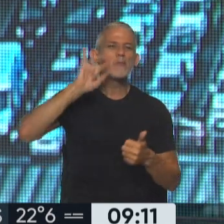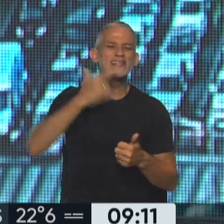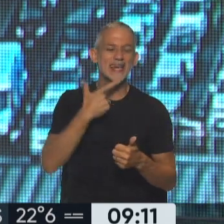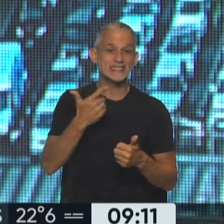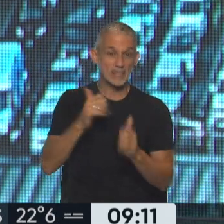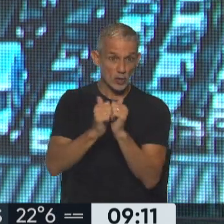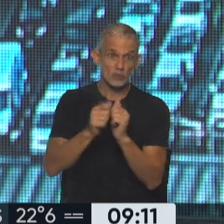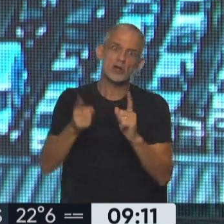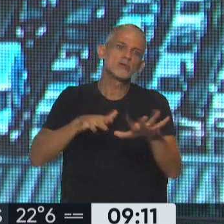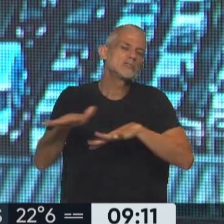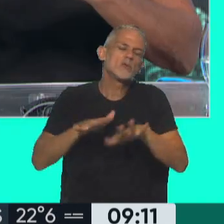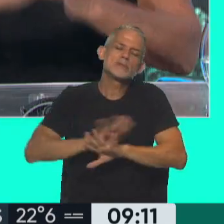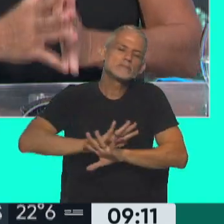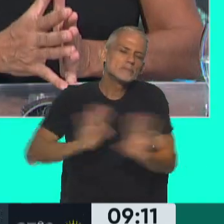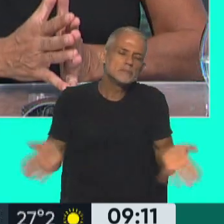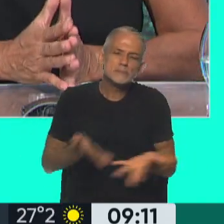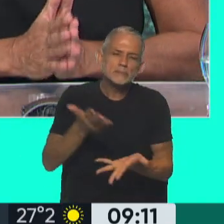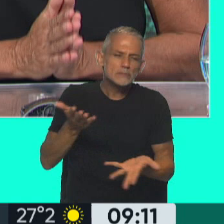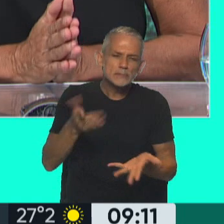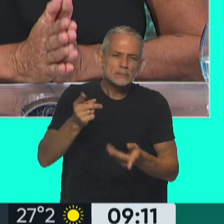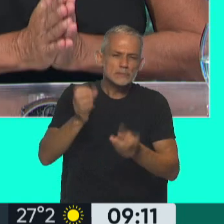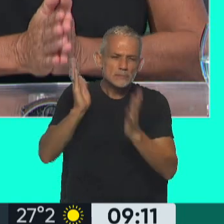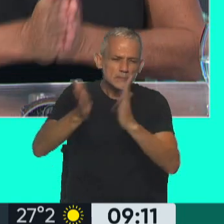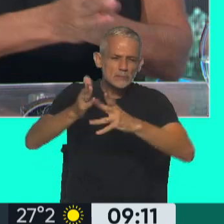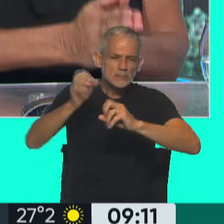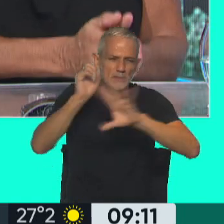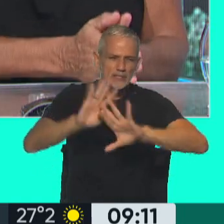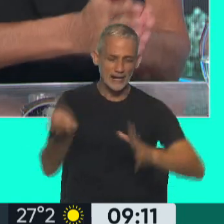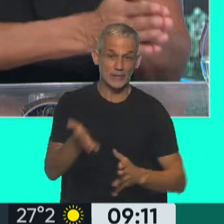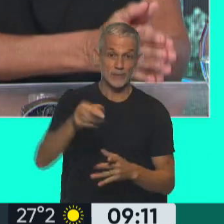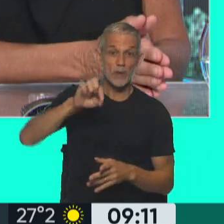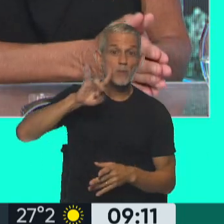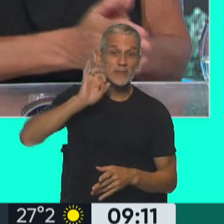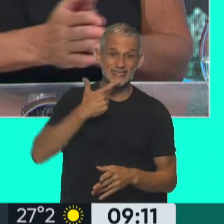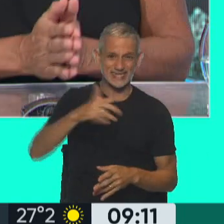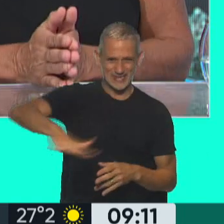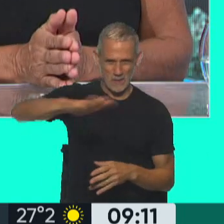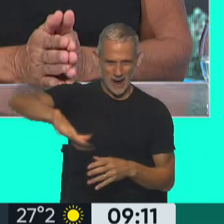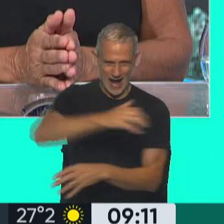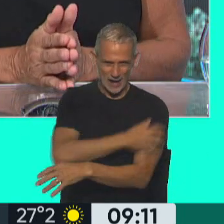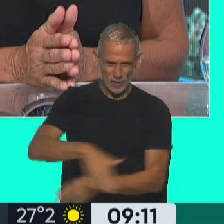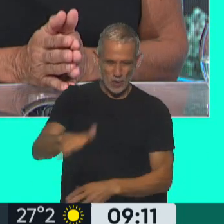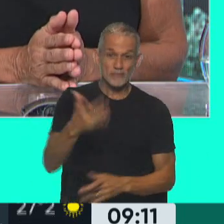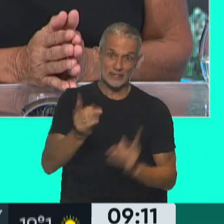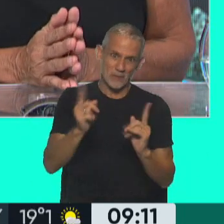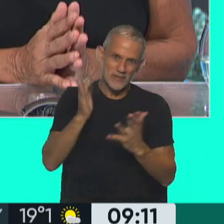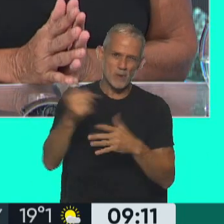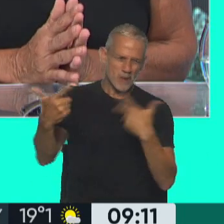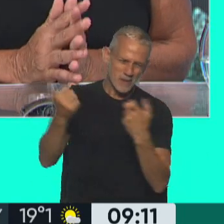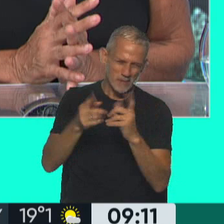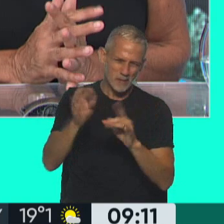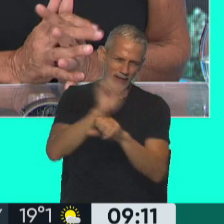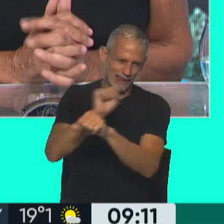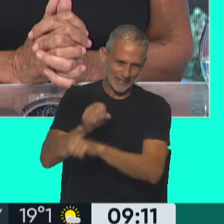Rosario, donde la situación social es candente, lo que está pasando Claro, totalmente. ahora, ¿no? Bueno, en Los Pumitas, que es este barrio en donde están pasando todas estas situaciones